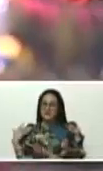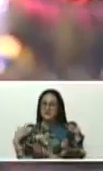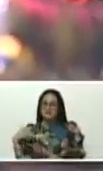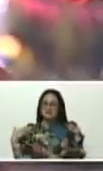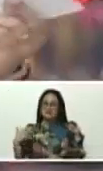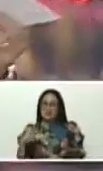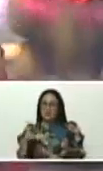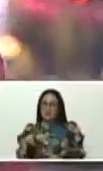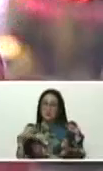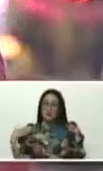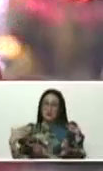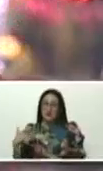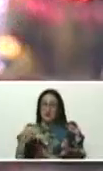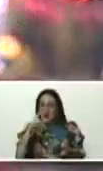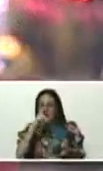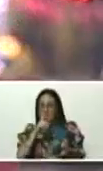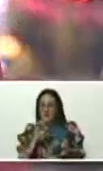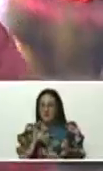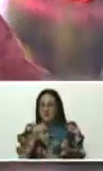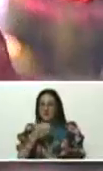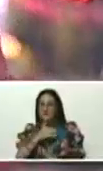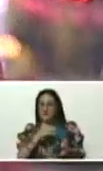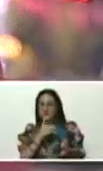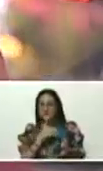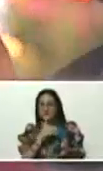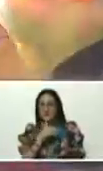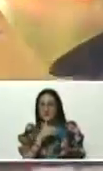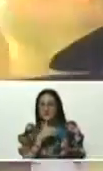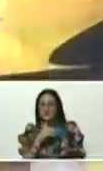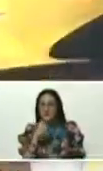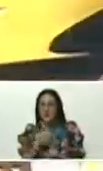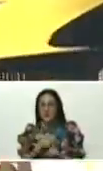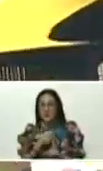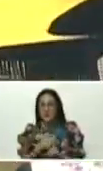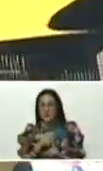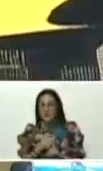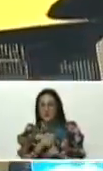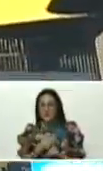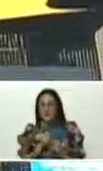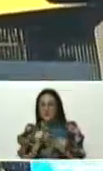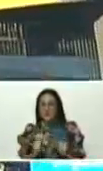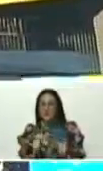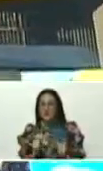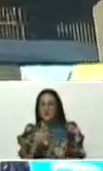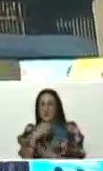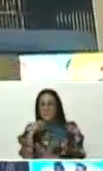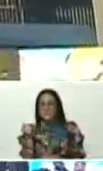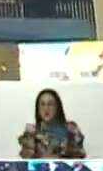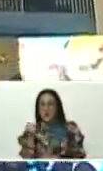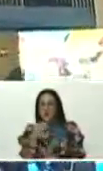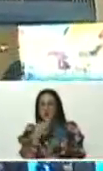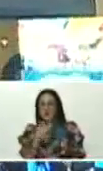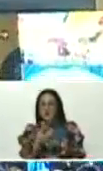vivido en todos estos años de resistencia, de batalla, de lucha dura. Las mejores navidades vamos a tener.